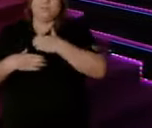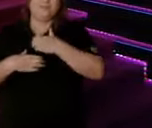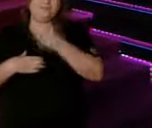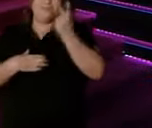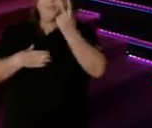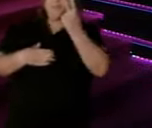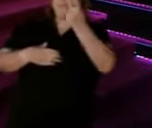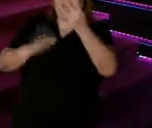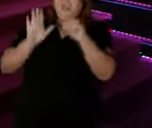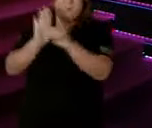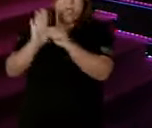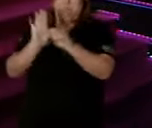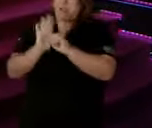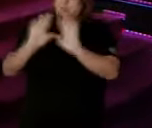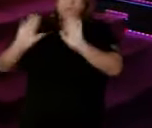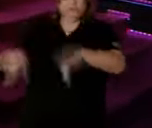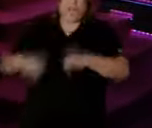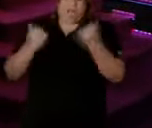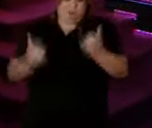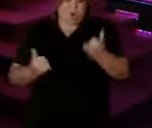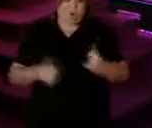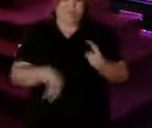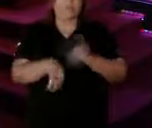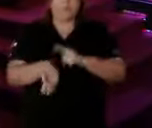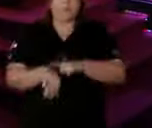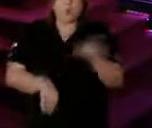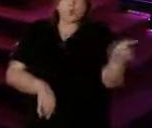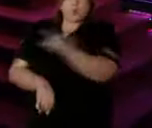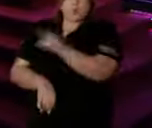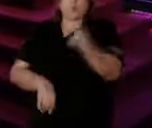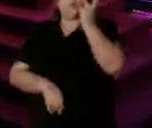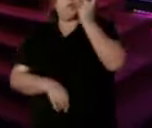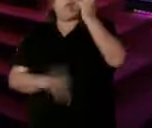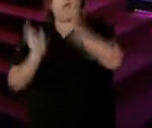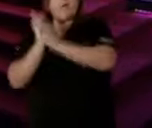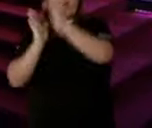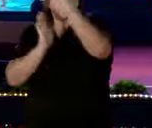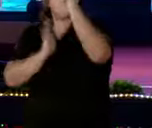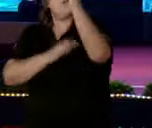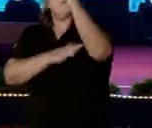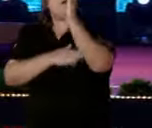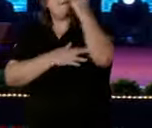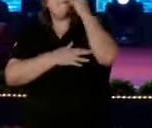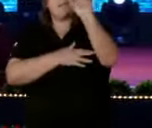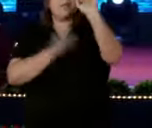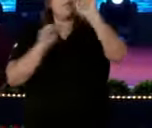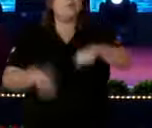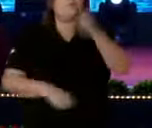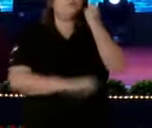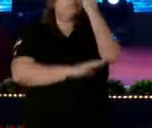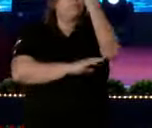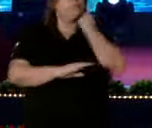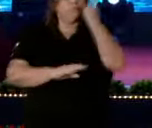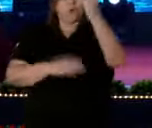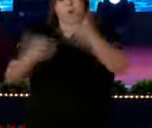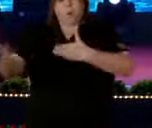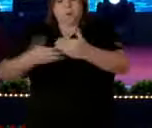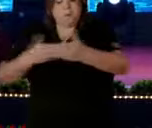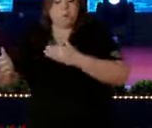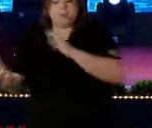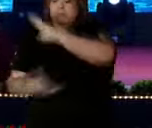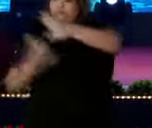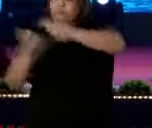malo. Llegó la hora de ver la gloria de Dios. Para que le seamos testigos. Para que en medio del caos veamos la mano